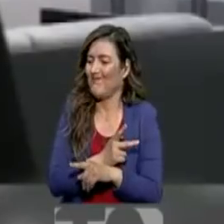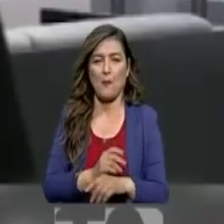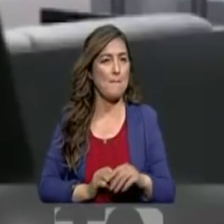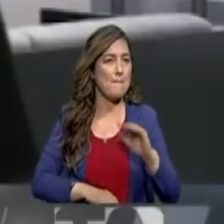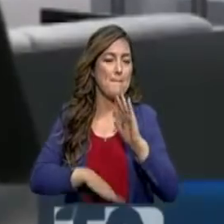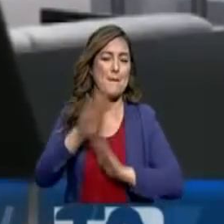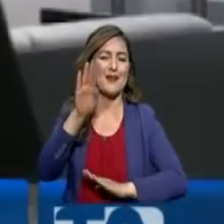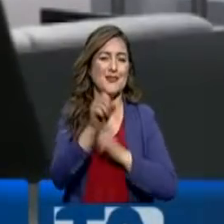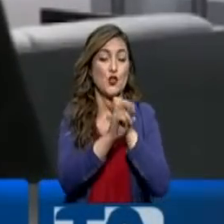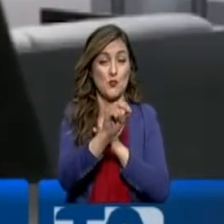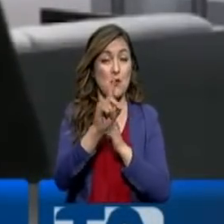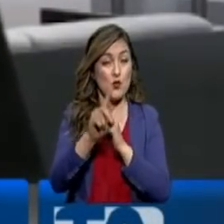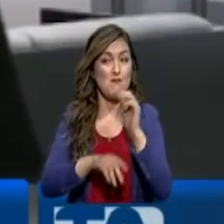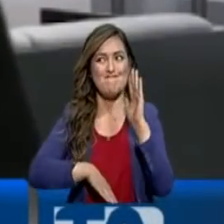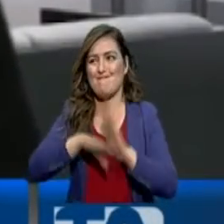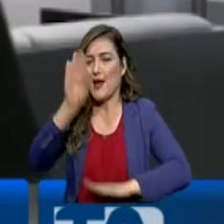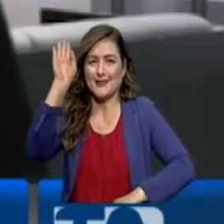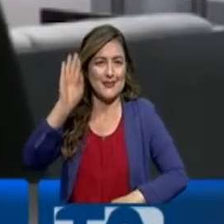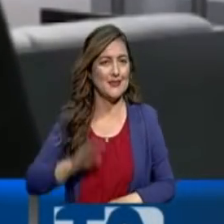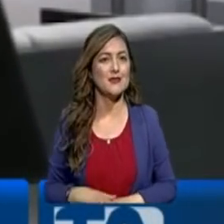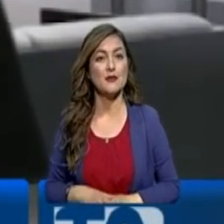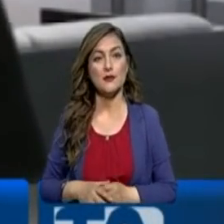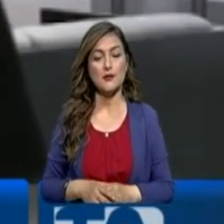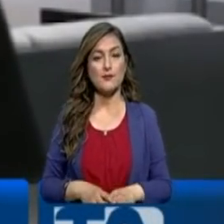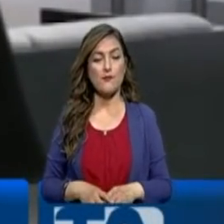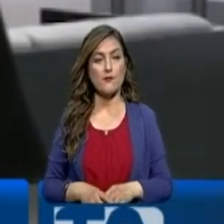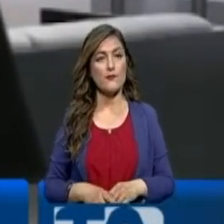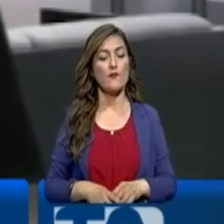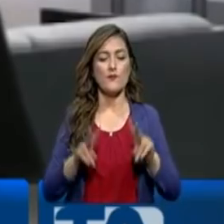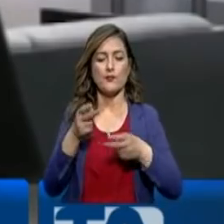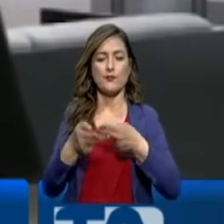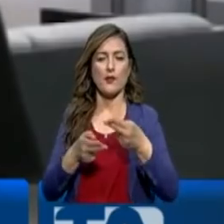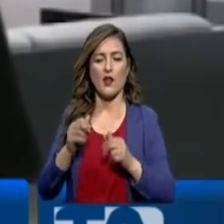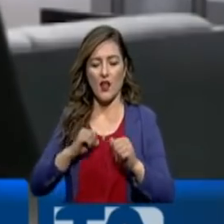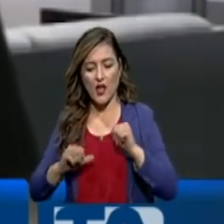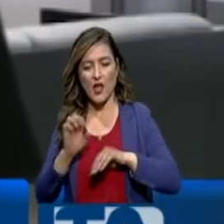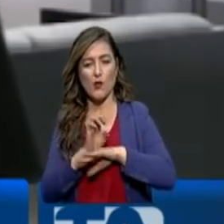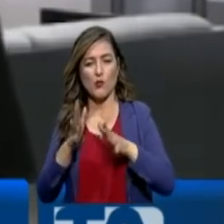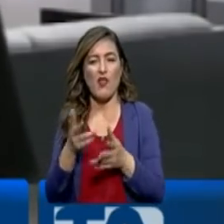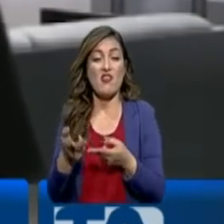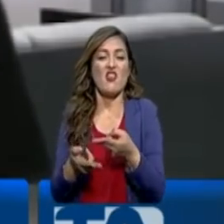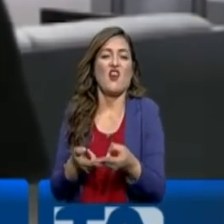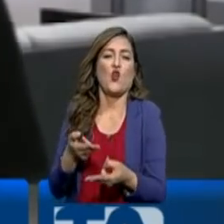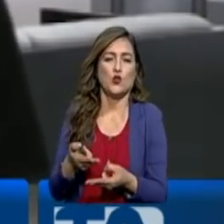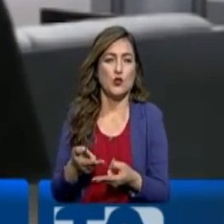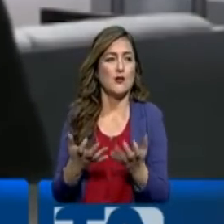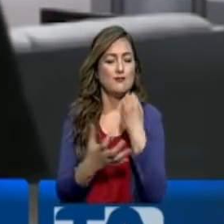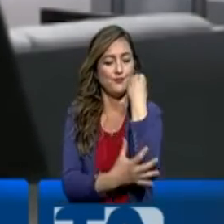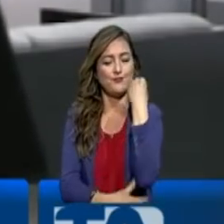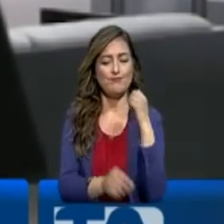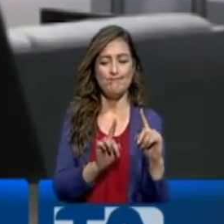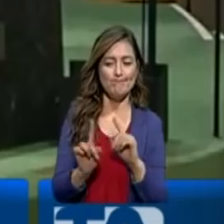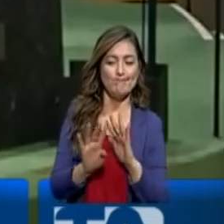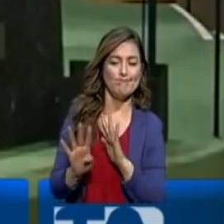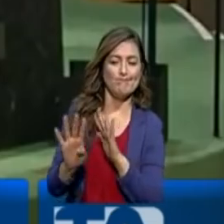año 2021 es donde realmente explotó y se hizo un gran negocio con el sufrimiento de los ecuatorianos que, queriendo escapar de la pobreza, fueron